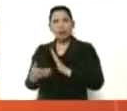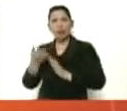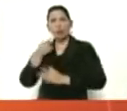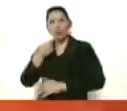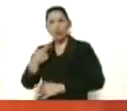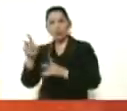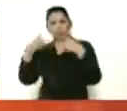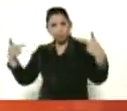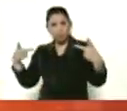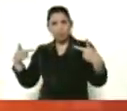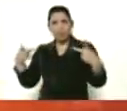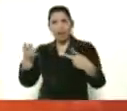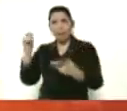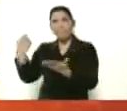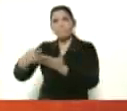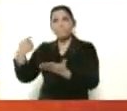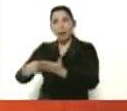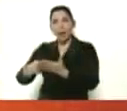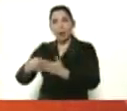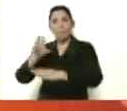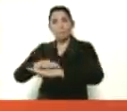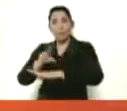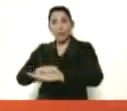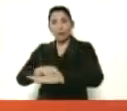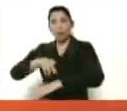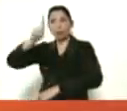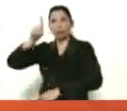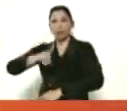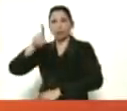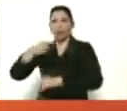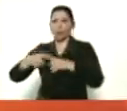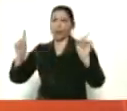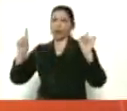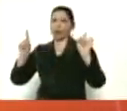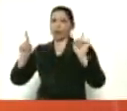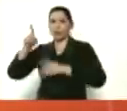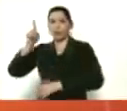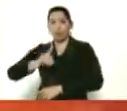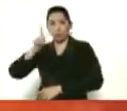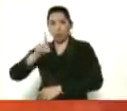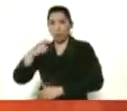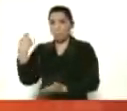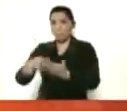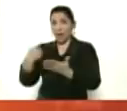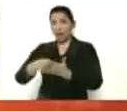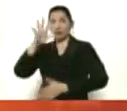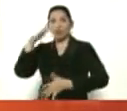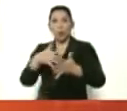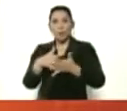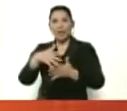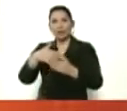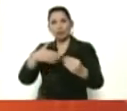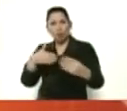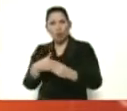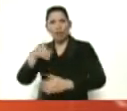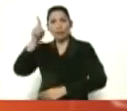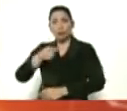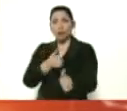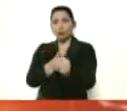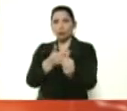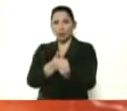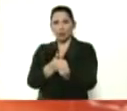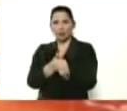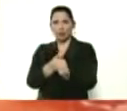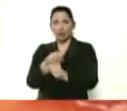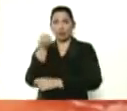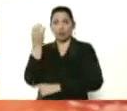habla de que hay un incentivo a los médicos, pero a los diputados tiene un incentivo de $5,000 y diputados suplentes de la